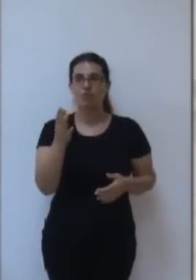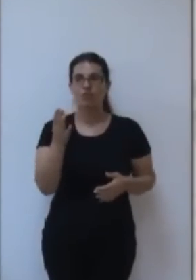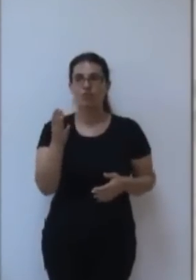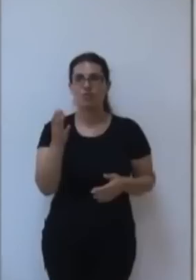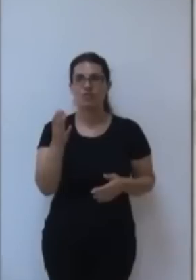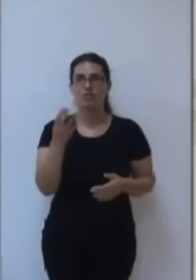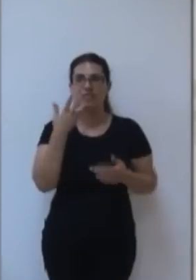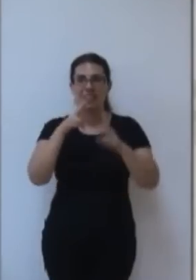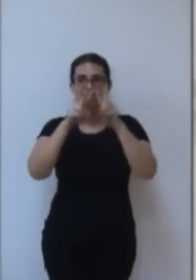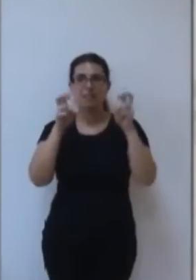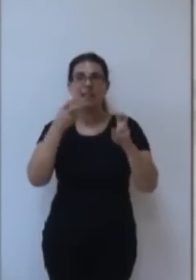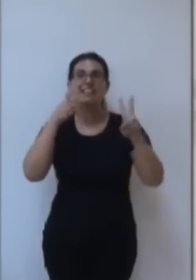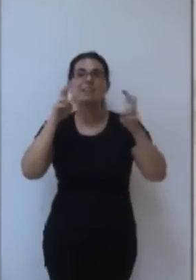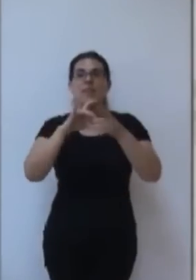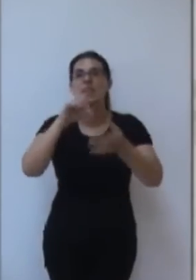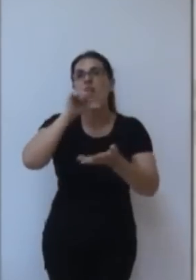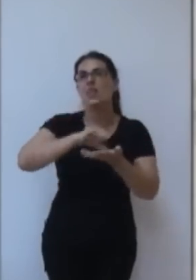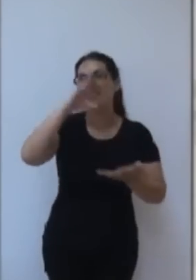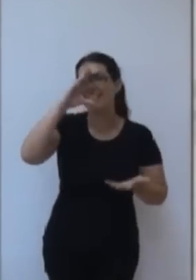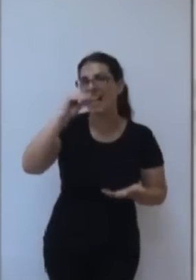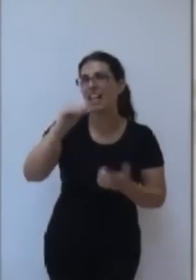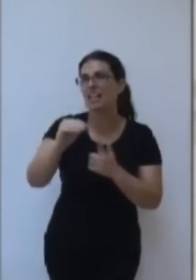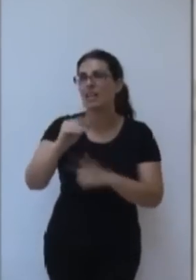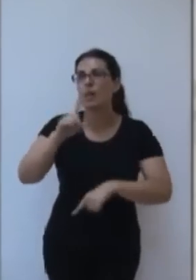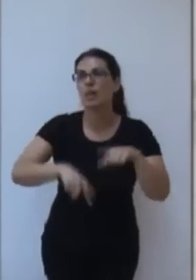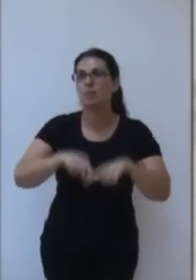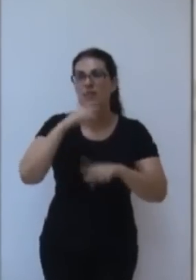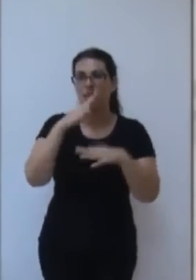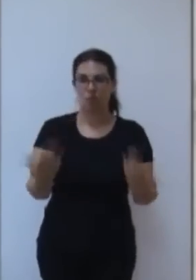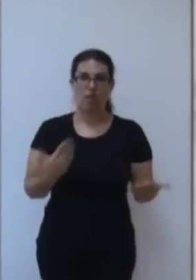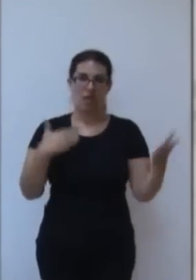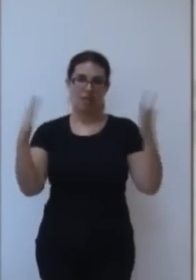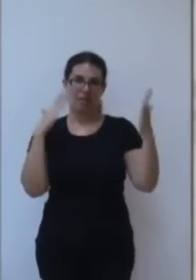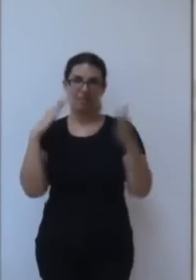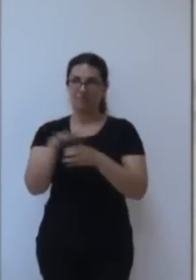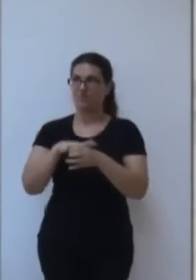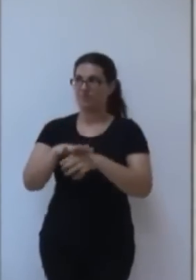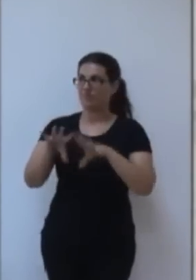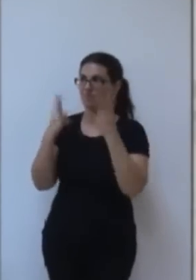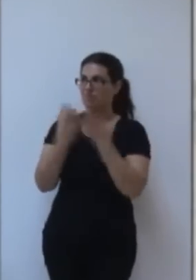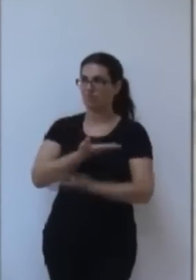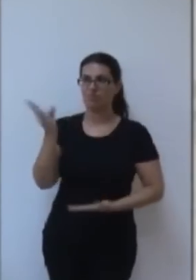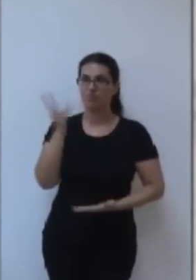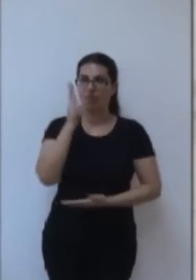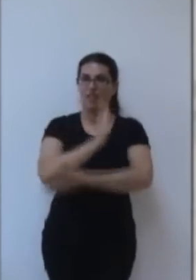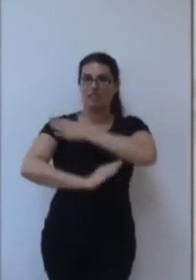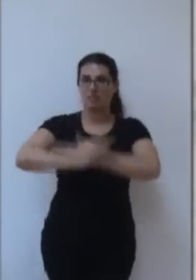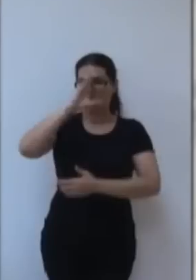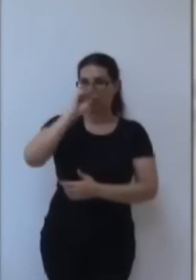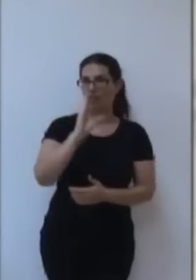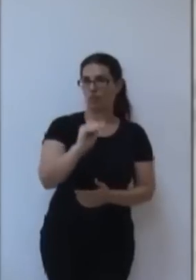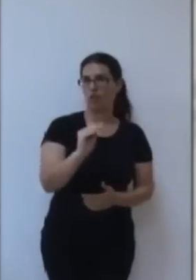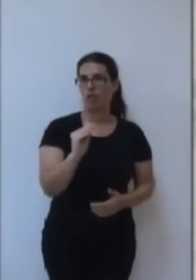dónde puede ir o no ir en el mundo en el que nos encontramos, donde la discapacidad